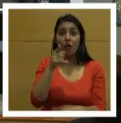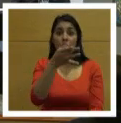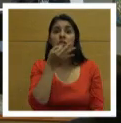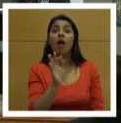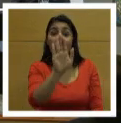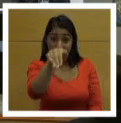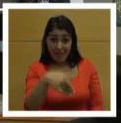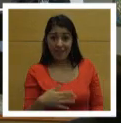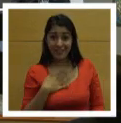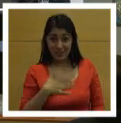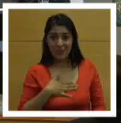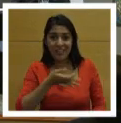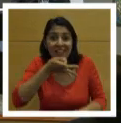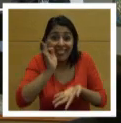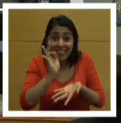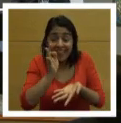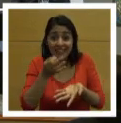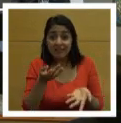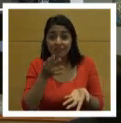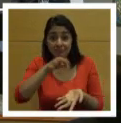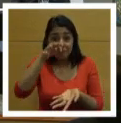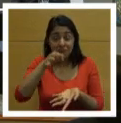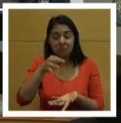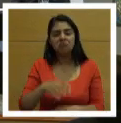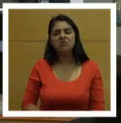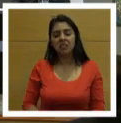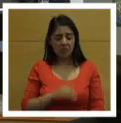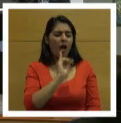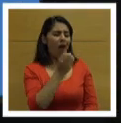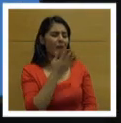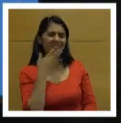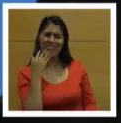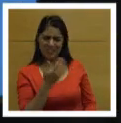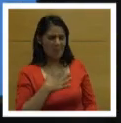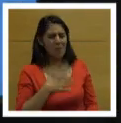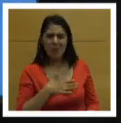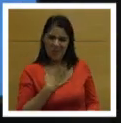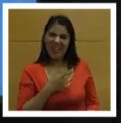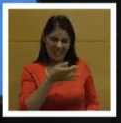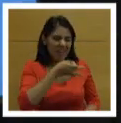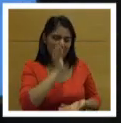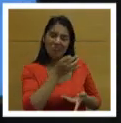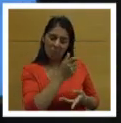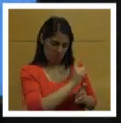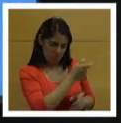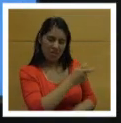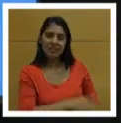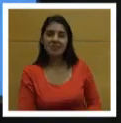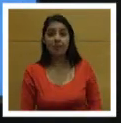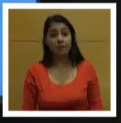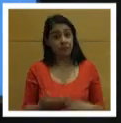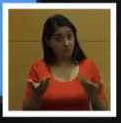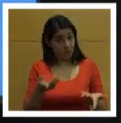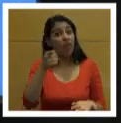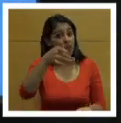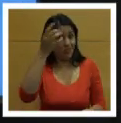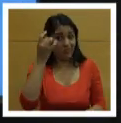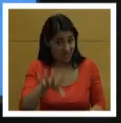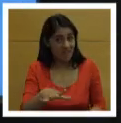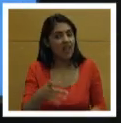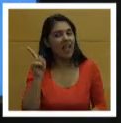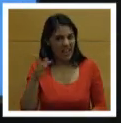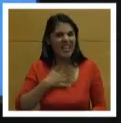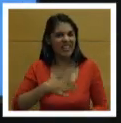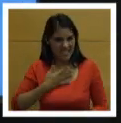hey, ¿te gustaría tomar una taza de té? Y te dicen, ya, qué rico, me encantaría una taza de té, gracias. Entonces tú sabes que quieren tomar